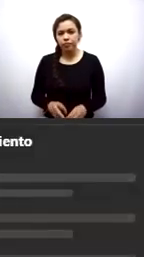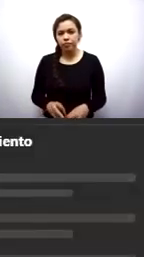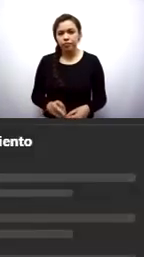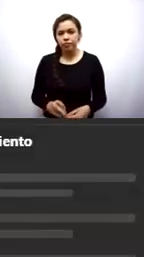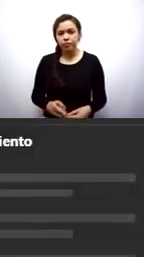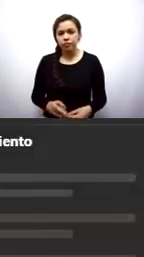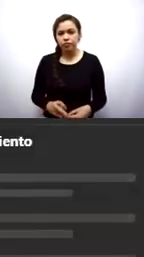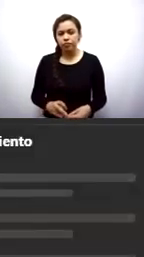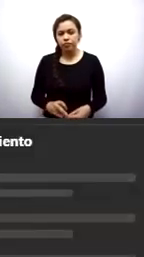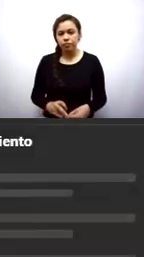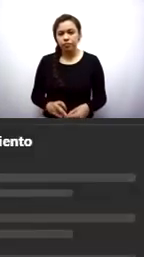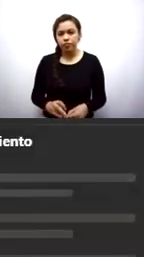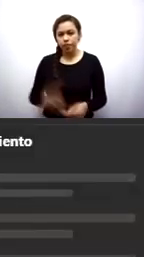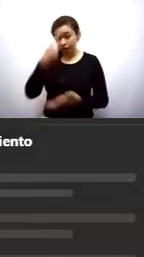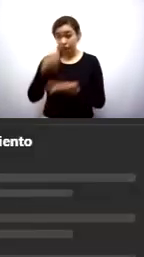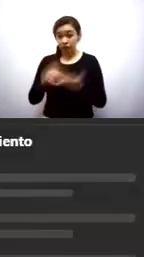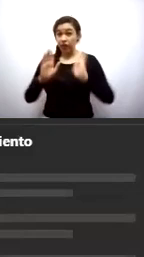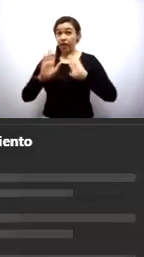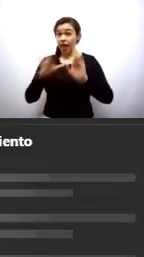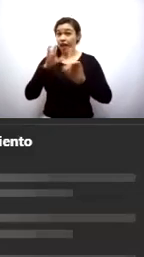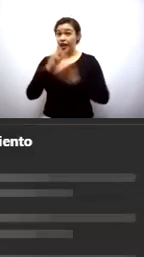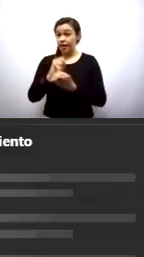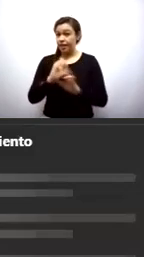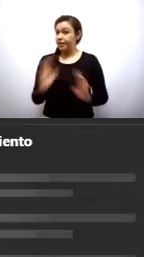Me parece que por fin lo vamos a lograr.